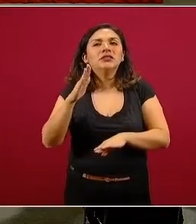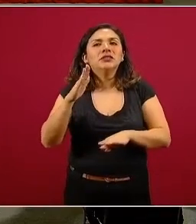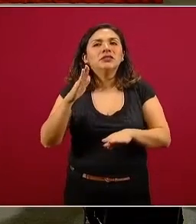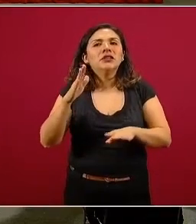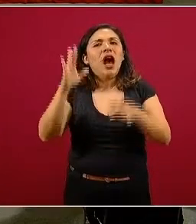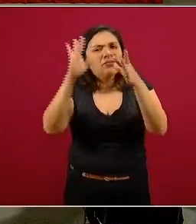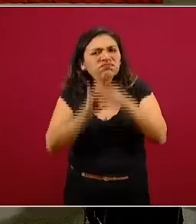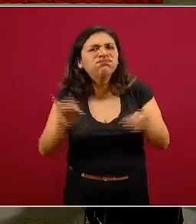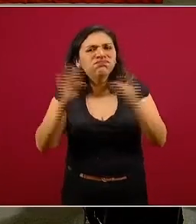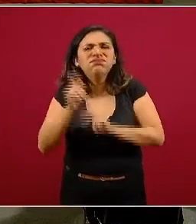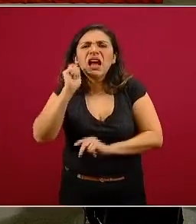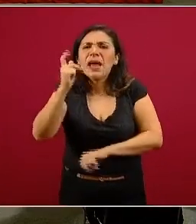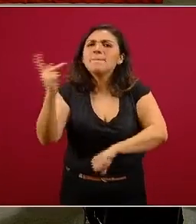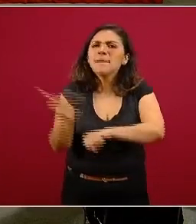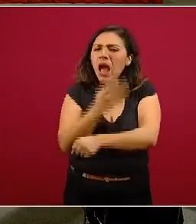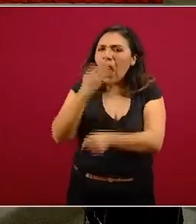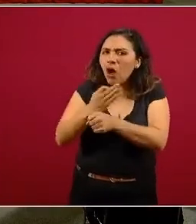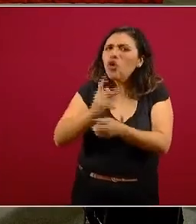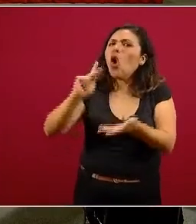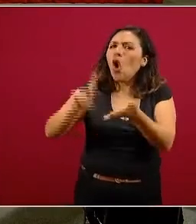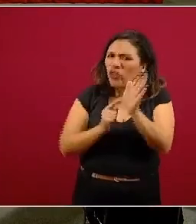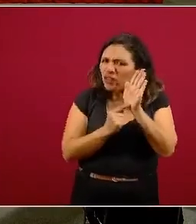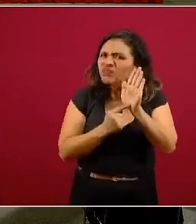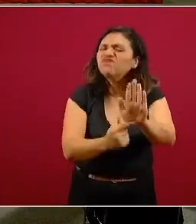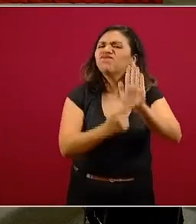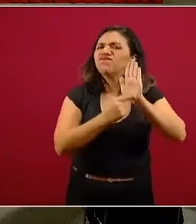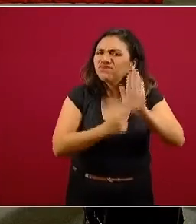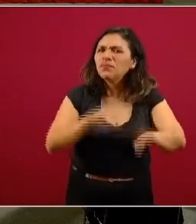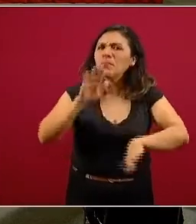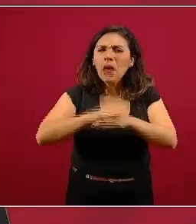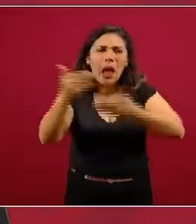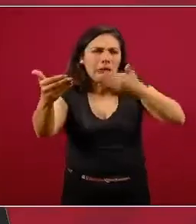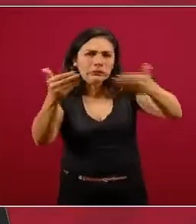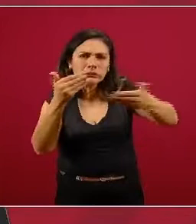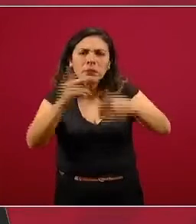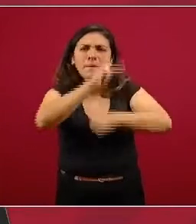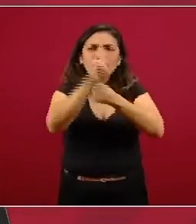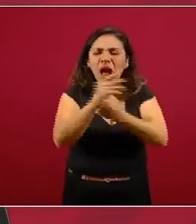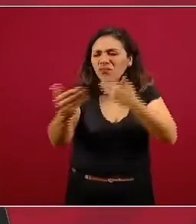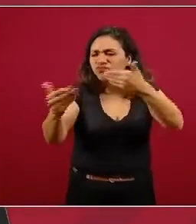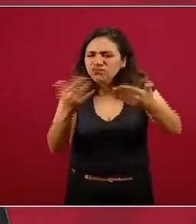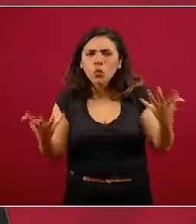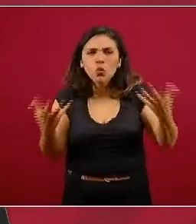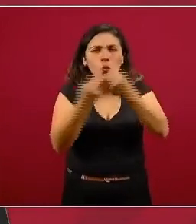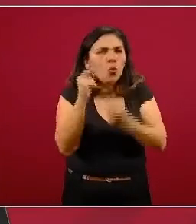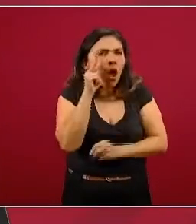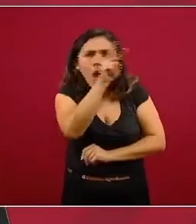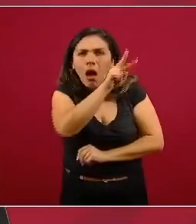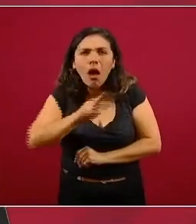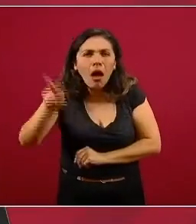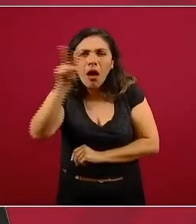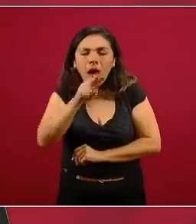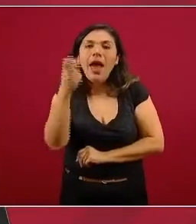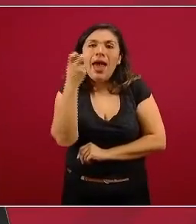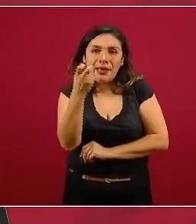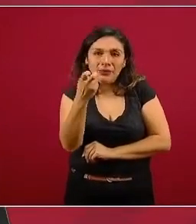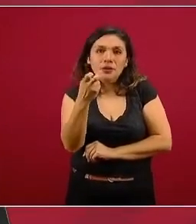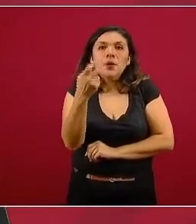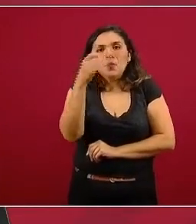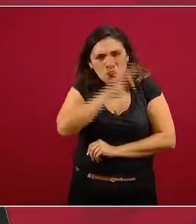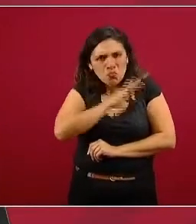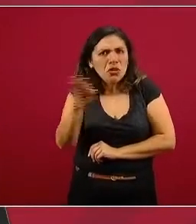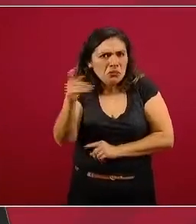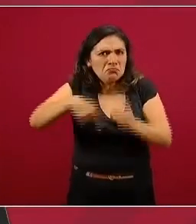actualicemos cómo está la situación, que le volvamos a ver la evidencia, que la podamos comparar juntos y revisar, y que esté sujeta a